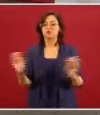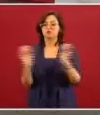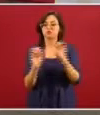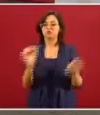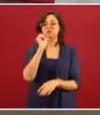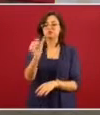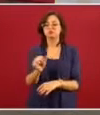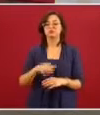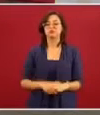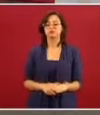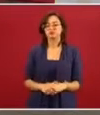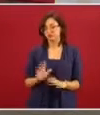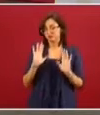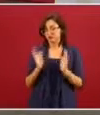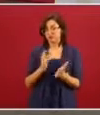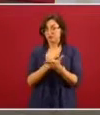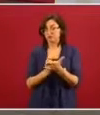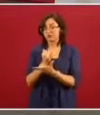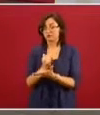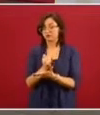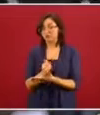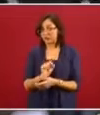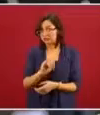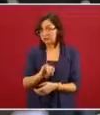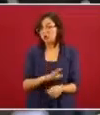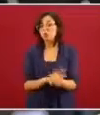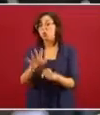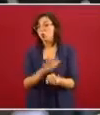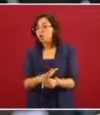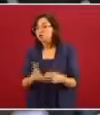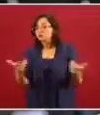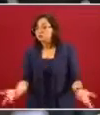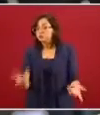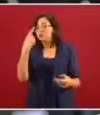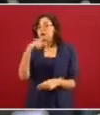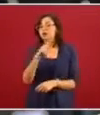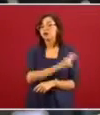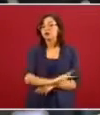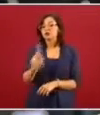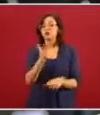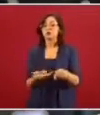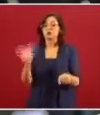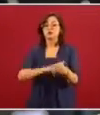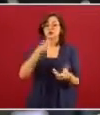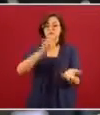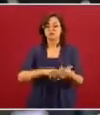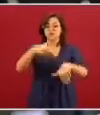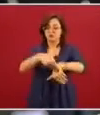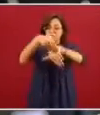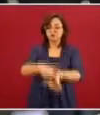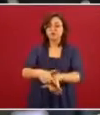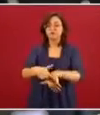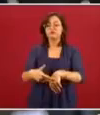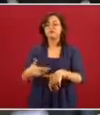pasado. ¿Ya tienen una postura definitiva? Y si es así, ¿cuál va a ser el mecanismo para que todos los hospitales acaten esta